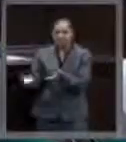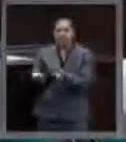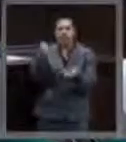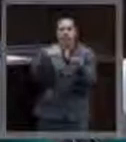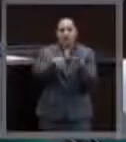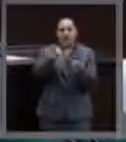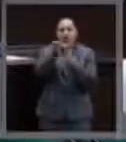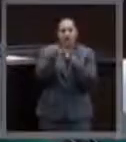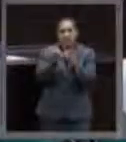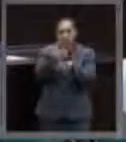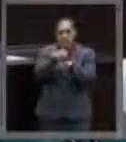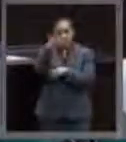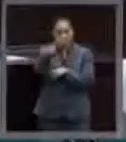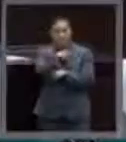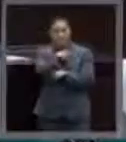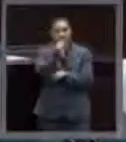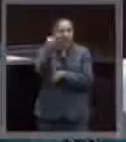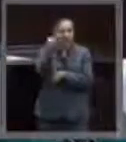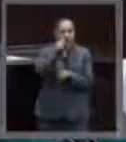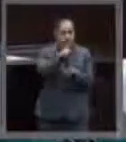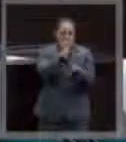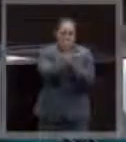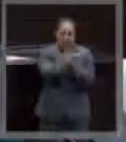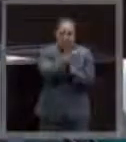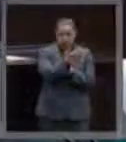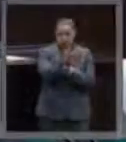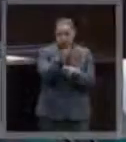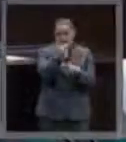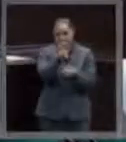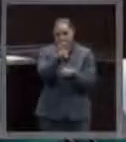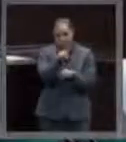la última propuesta que se presentó ayer en la comisión de hacienda